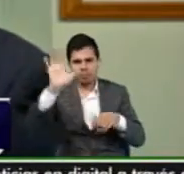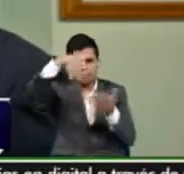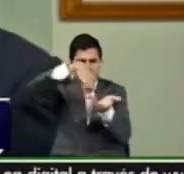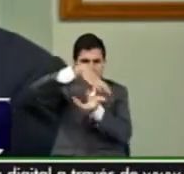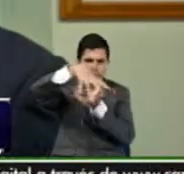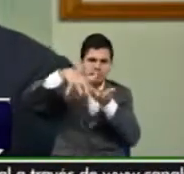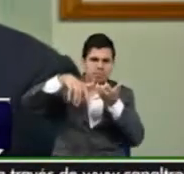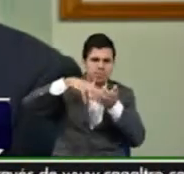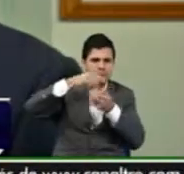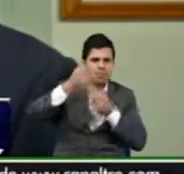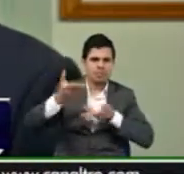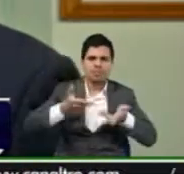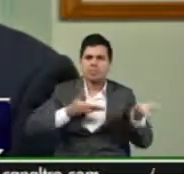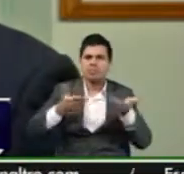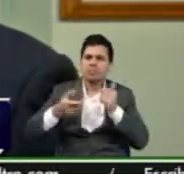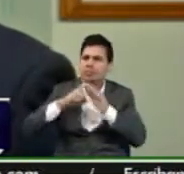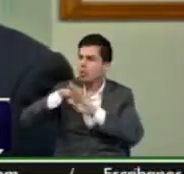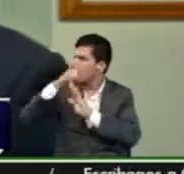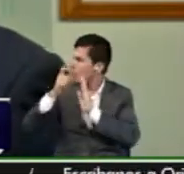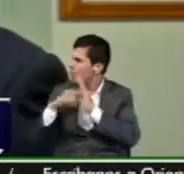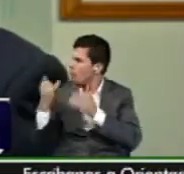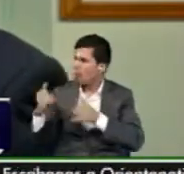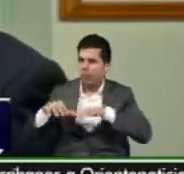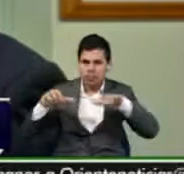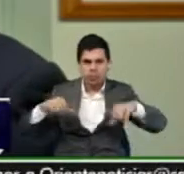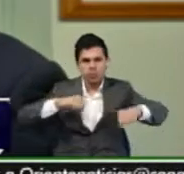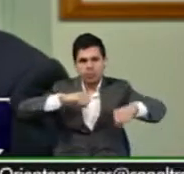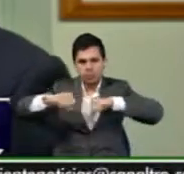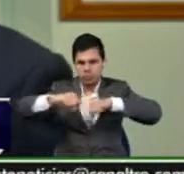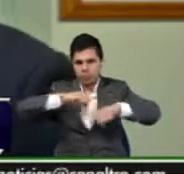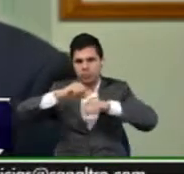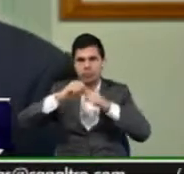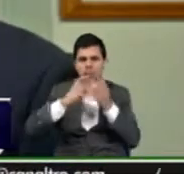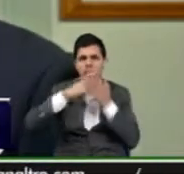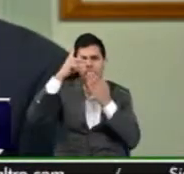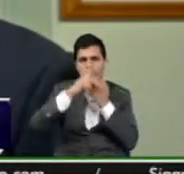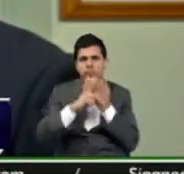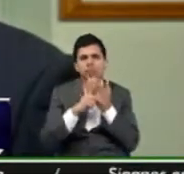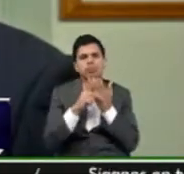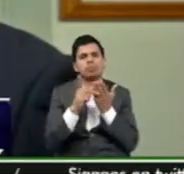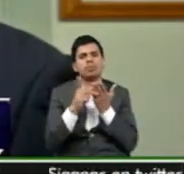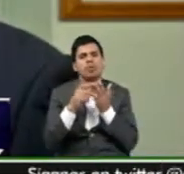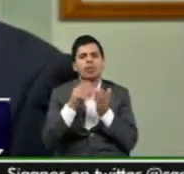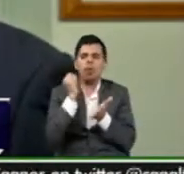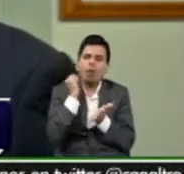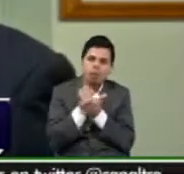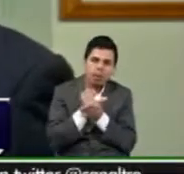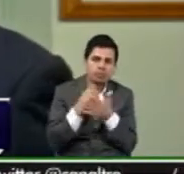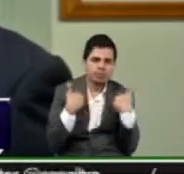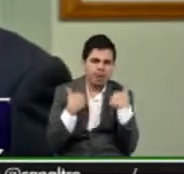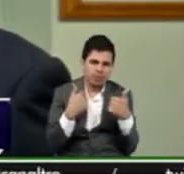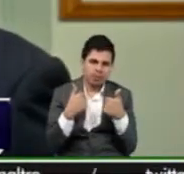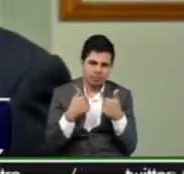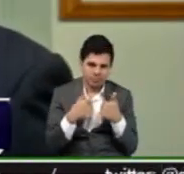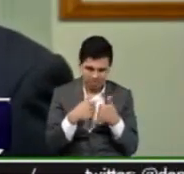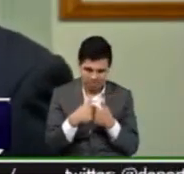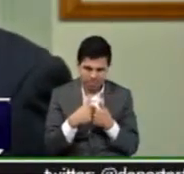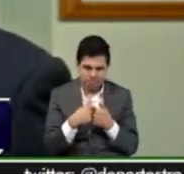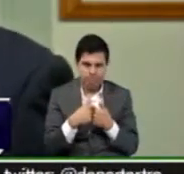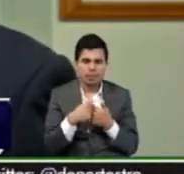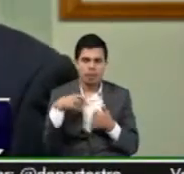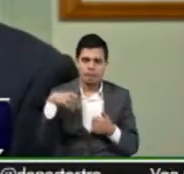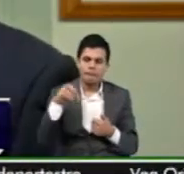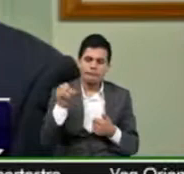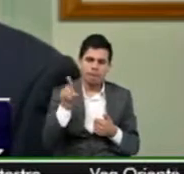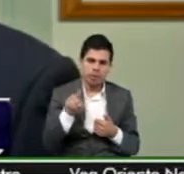por el tema de los servicios prestados por o que no están dentro de dentro lo que se llama el plan obligatorio de salud lastimosamente hay que decirlo que la